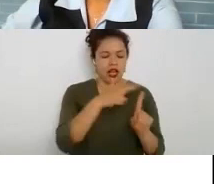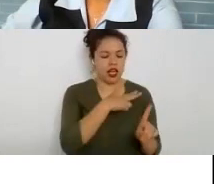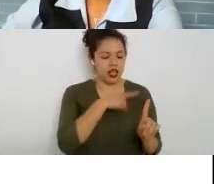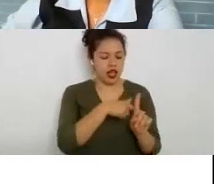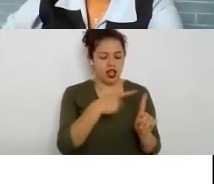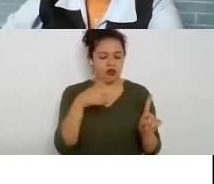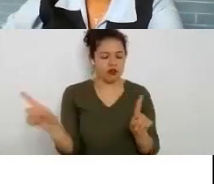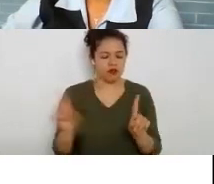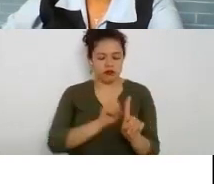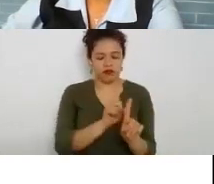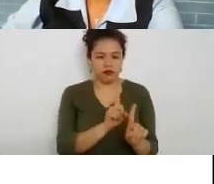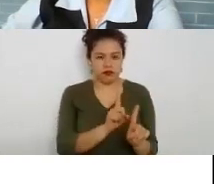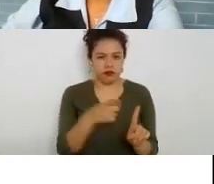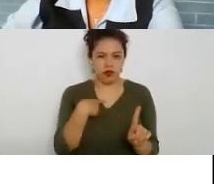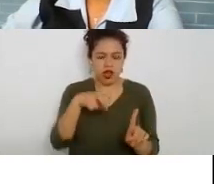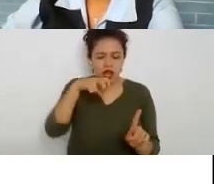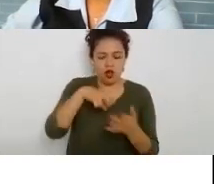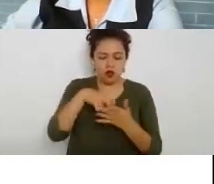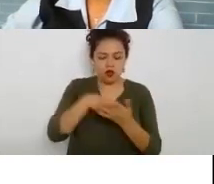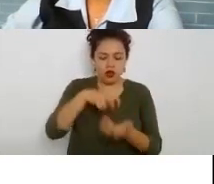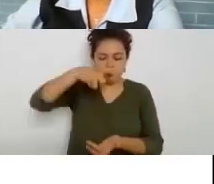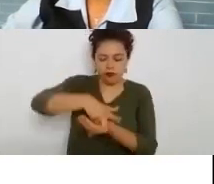a anclar una rodilla al suelo.